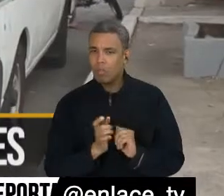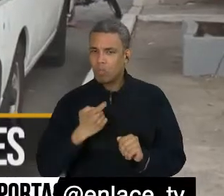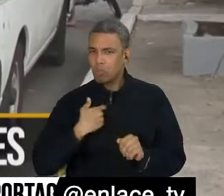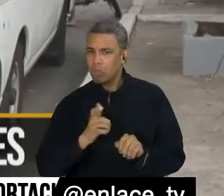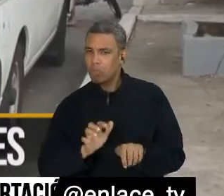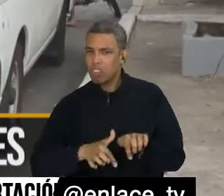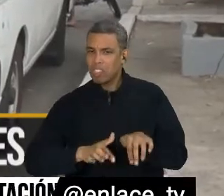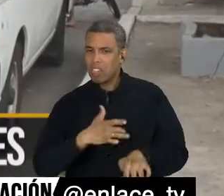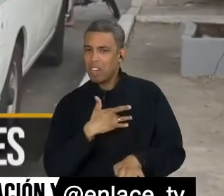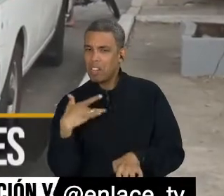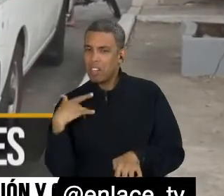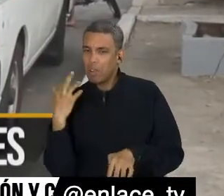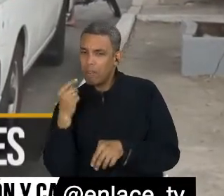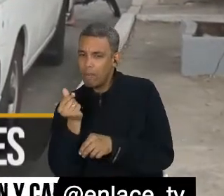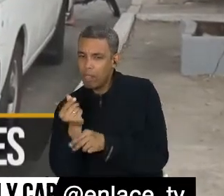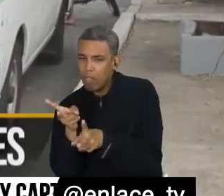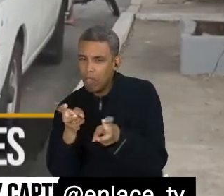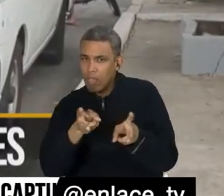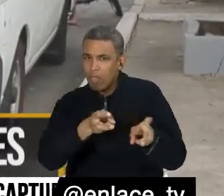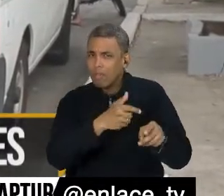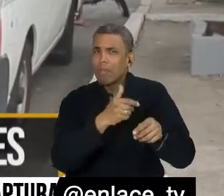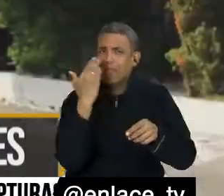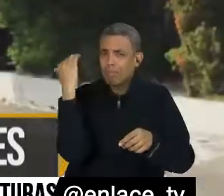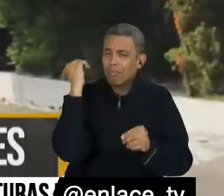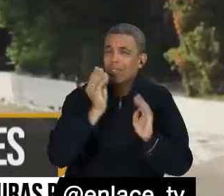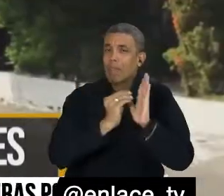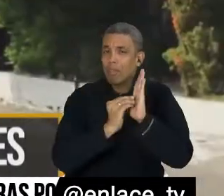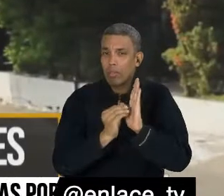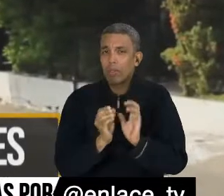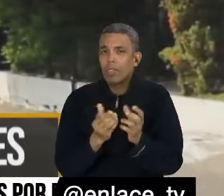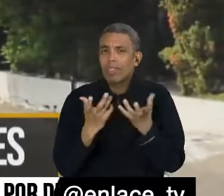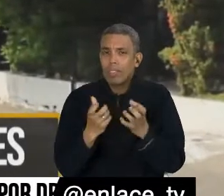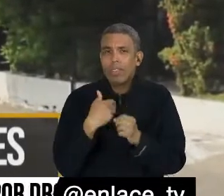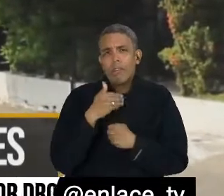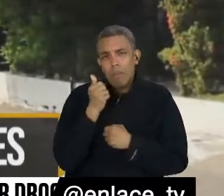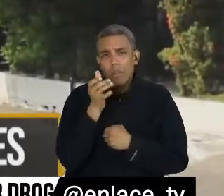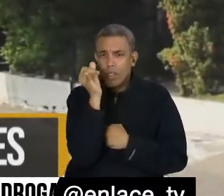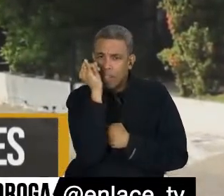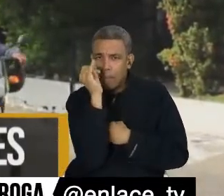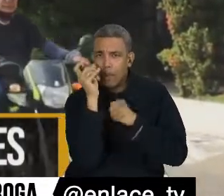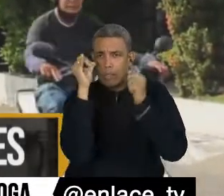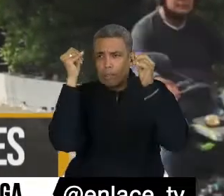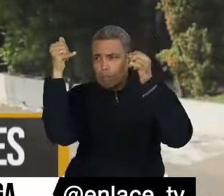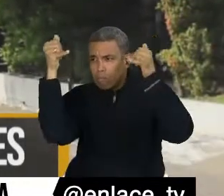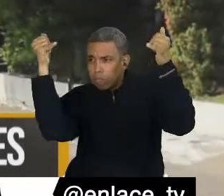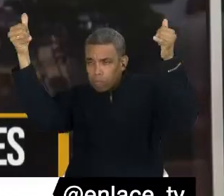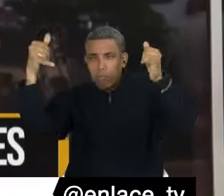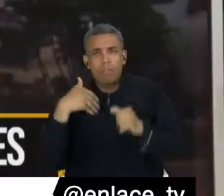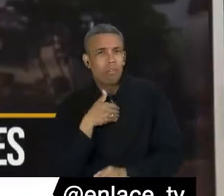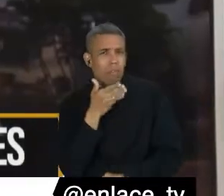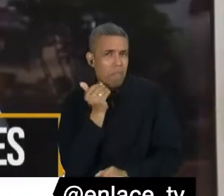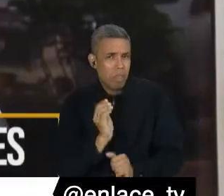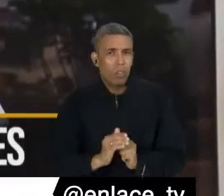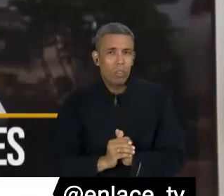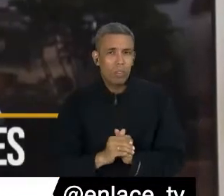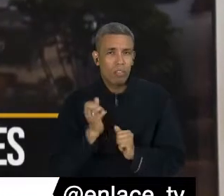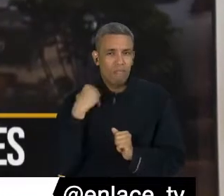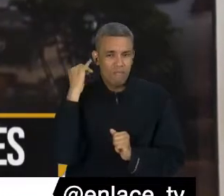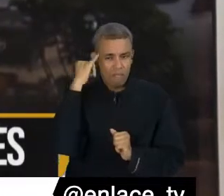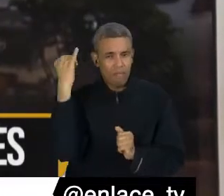Para combatir la inseguridad en la zona se tiene prevista la instalación de cámaras de seguridad. Con la comunidad queremos montar un esquema